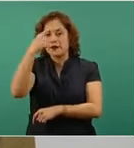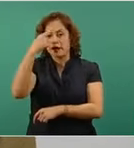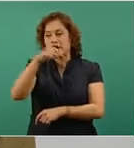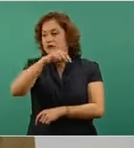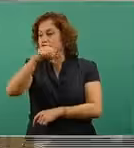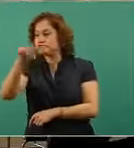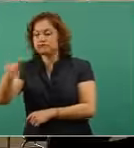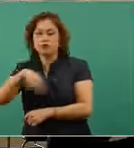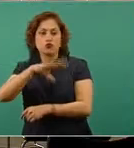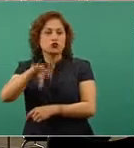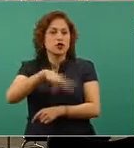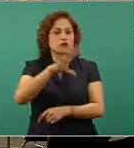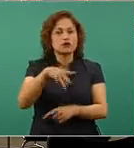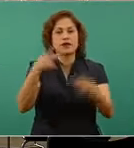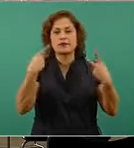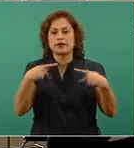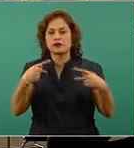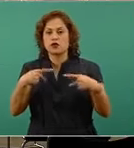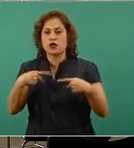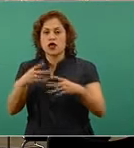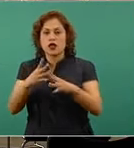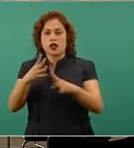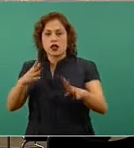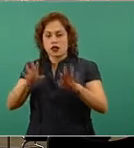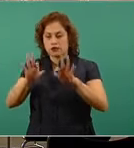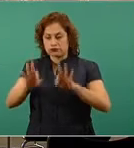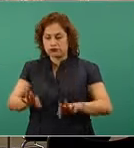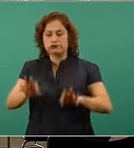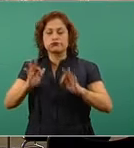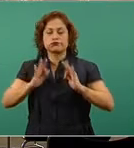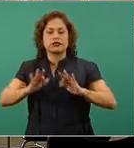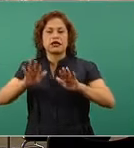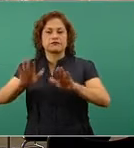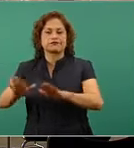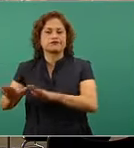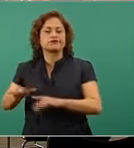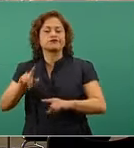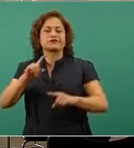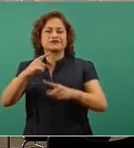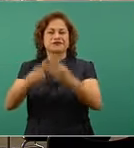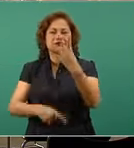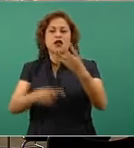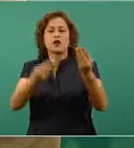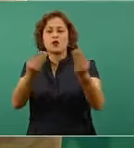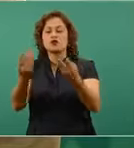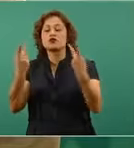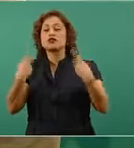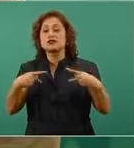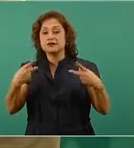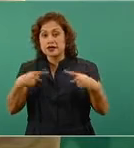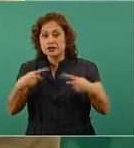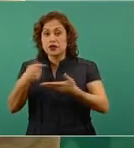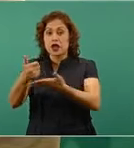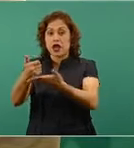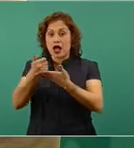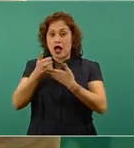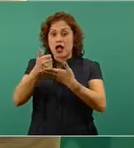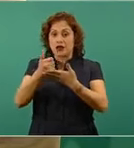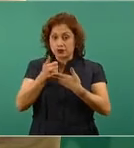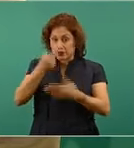tener a la gente esperando. Entonces tenemos una gran necesidad de tener más personas vacunadores, y esto es lo que realmente